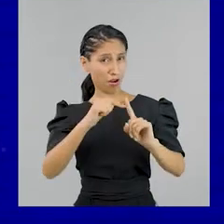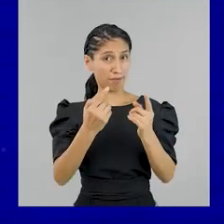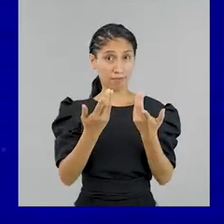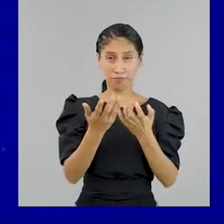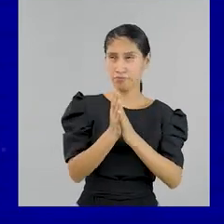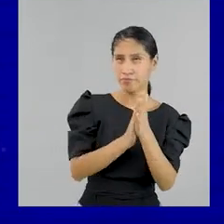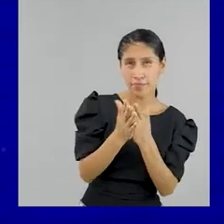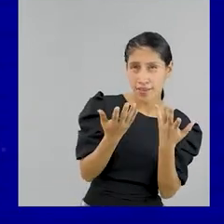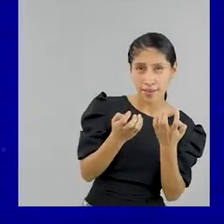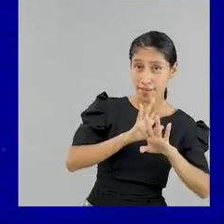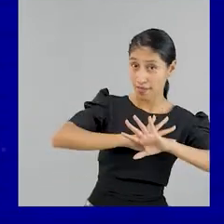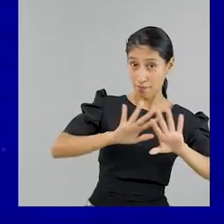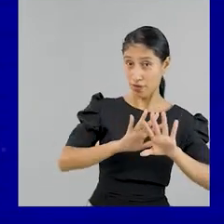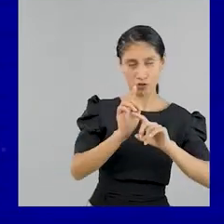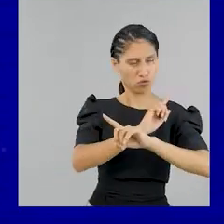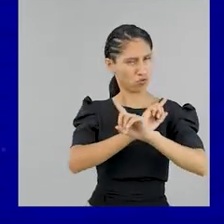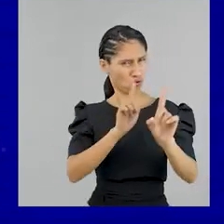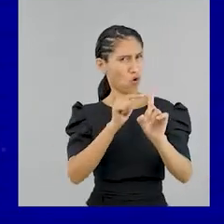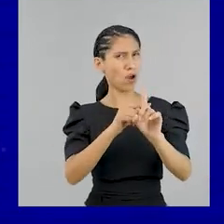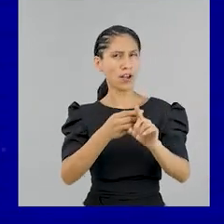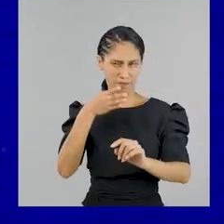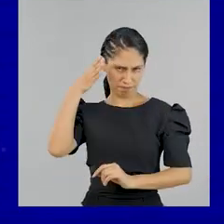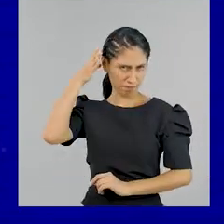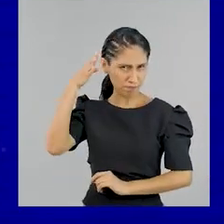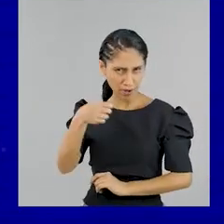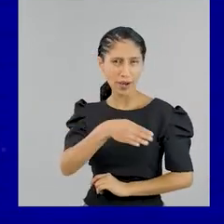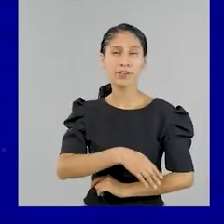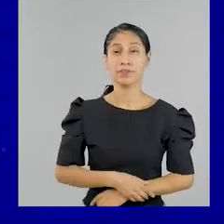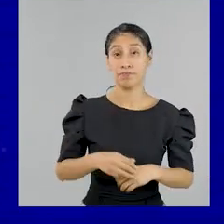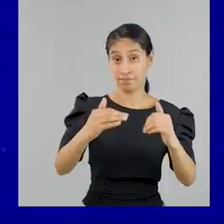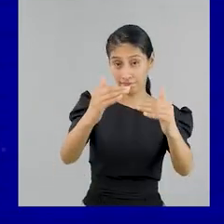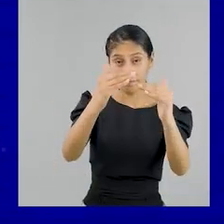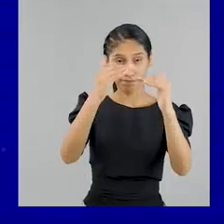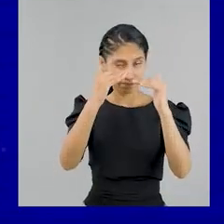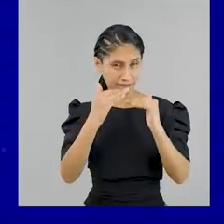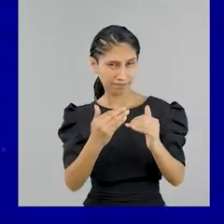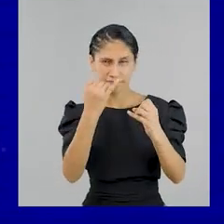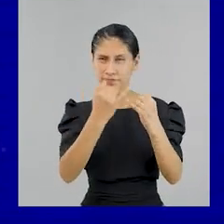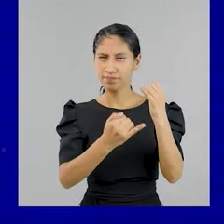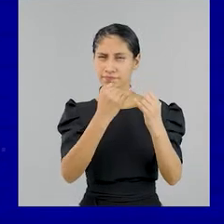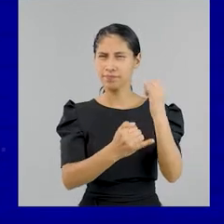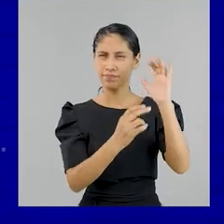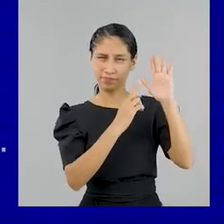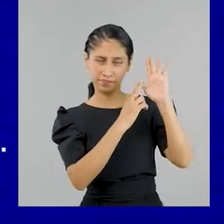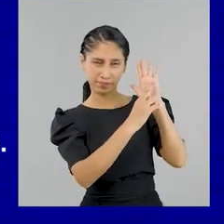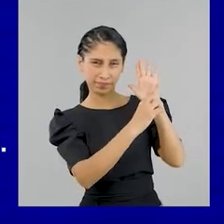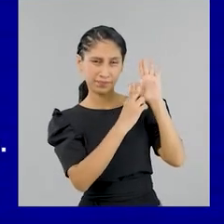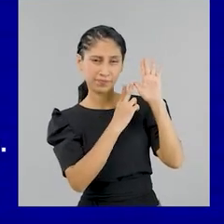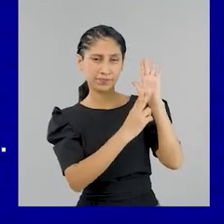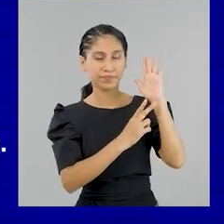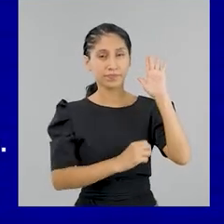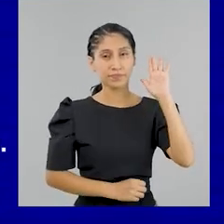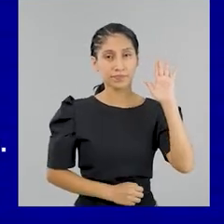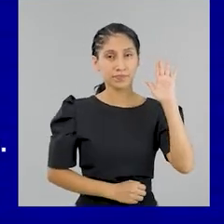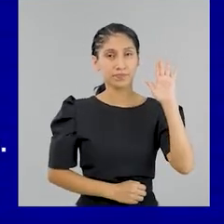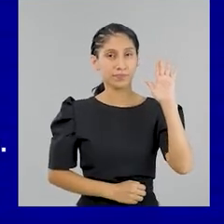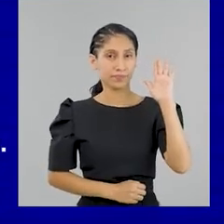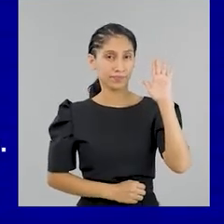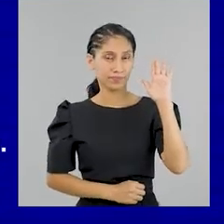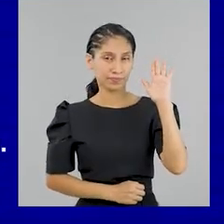desea. Por el contrario, es la acción. Y finalmente, tenemos la última alternativa.